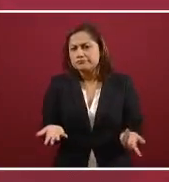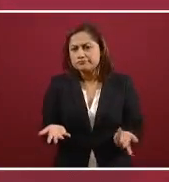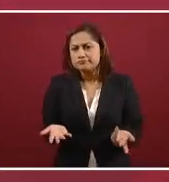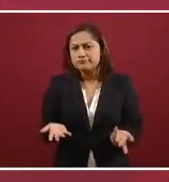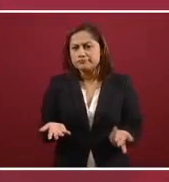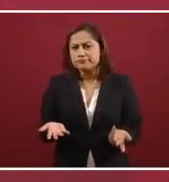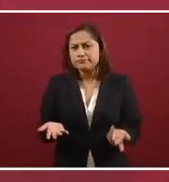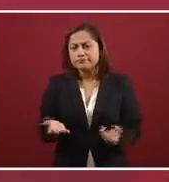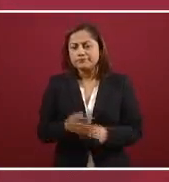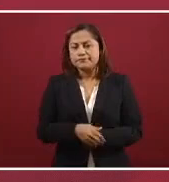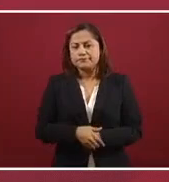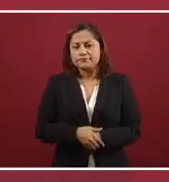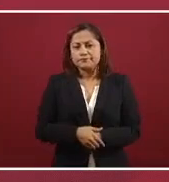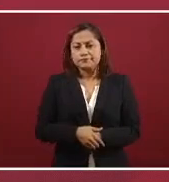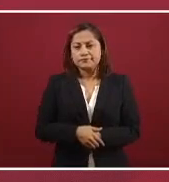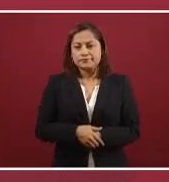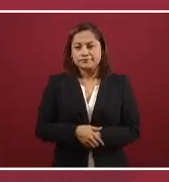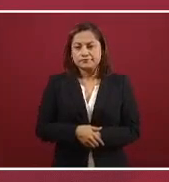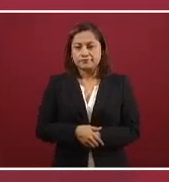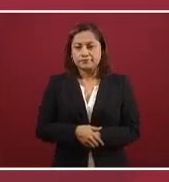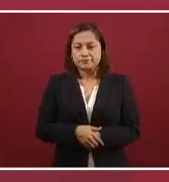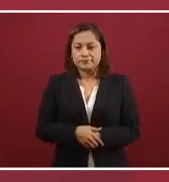No vamos